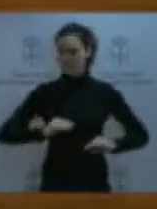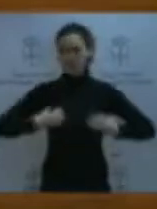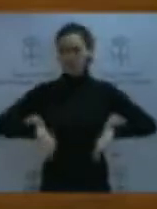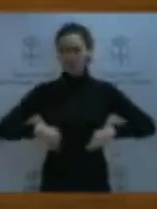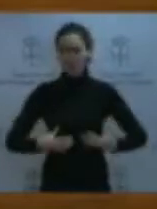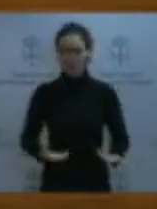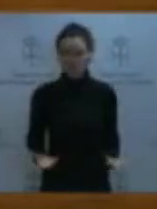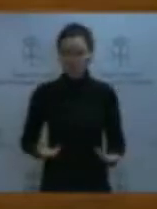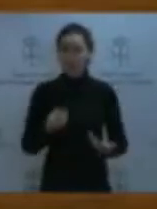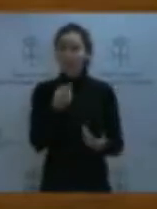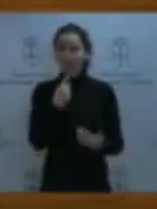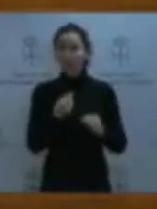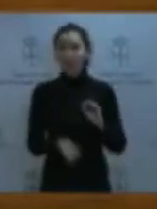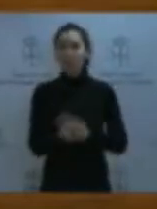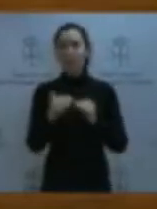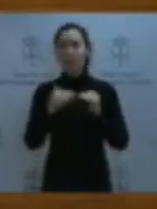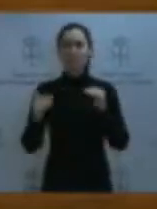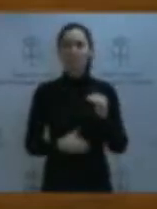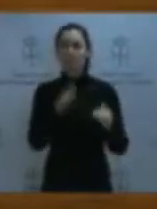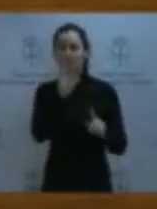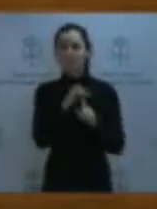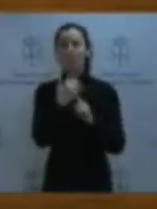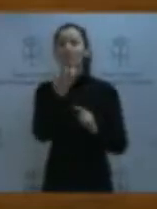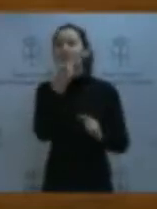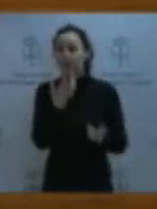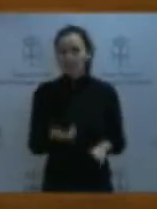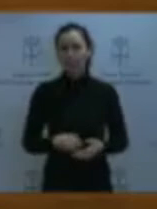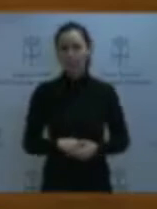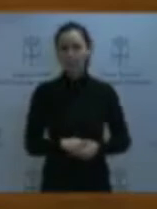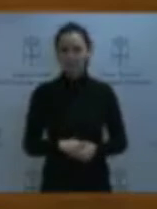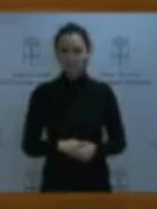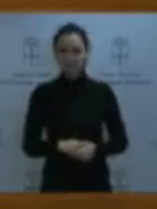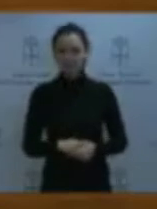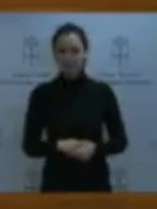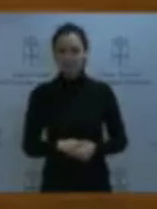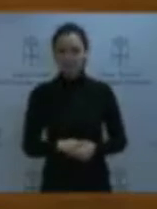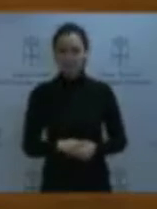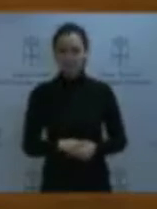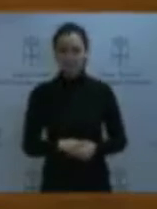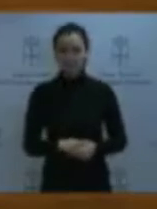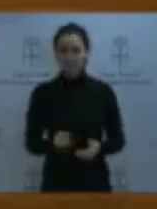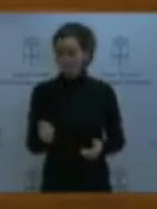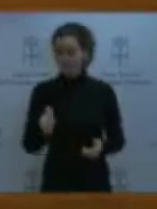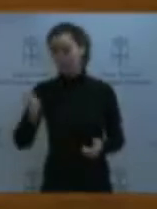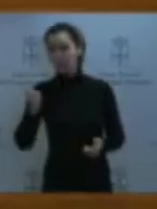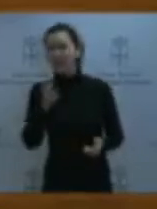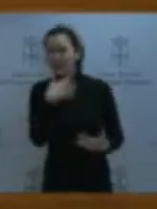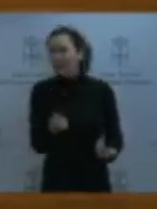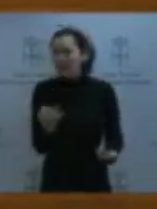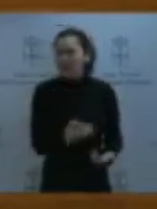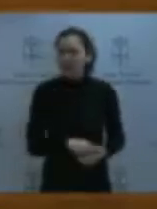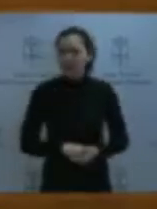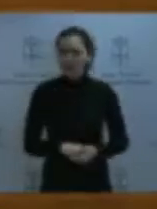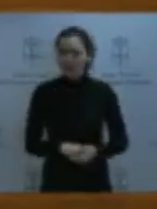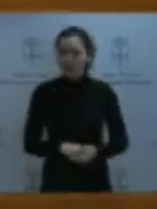Dicen que genera desigualdad porque, claro, ¿qué pasa con quien se quede fuera teniendo que pagar en otro sitio? Bueno, ¿y qué pasa a día de hoy? ¿Qué